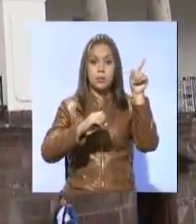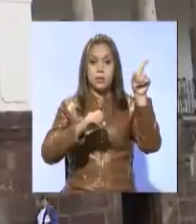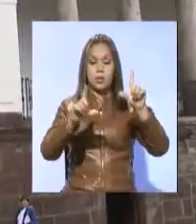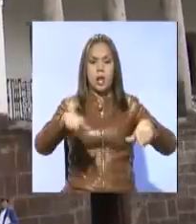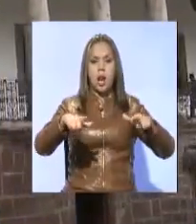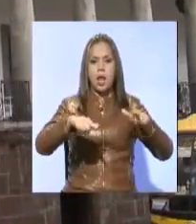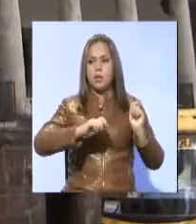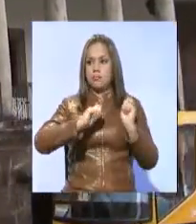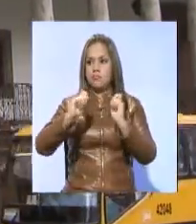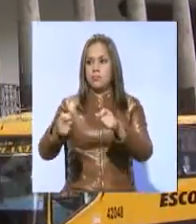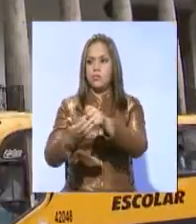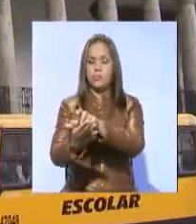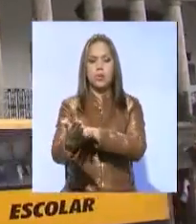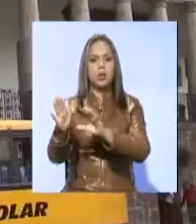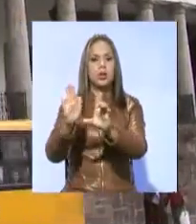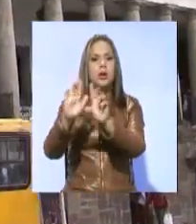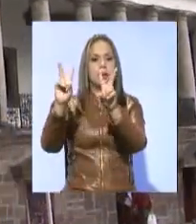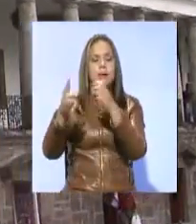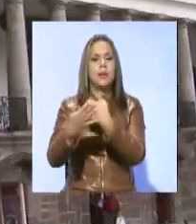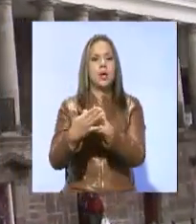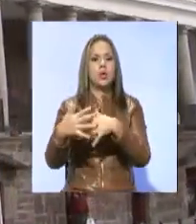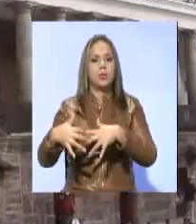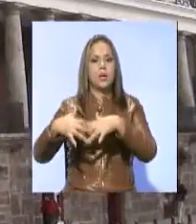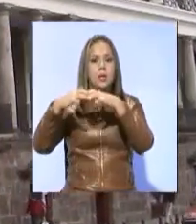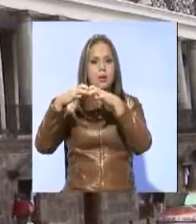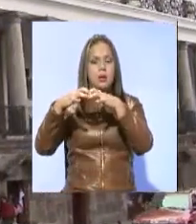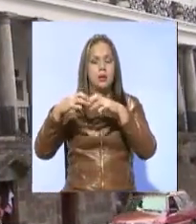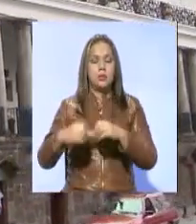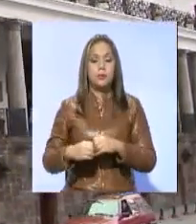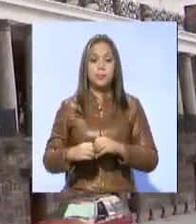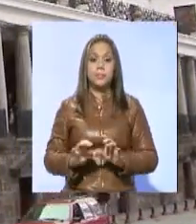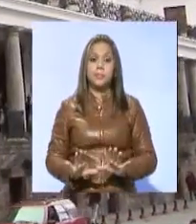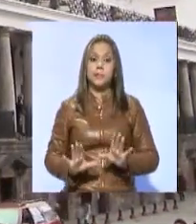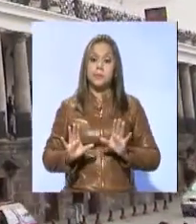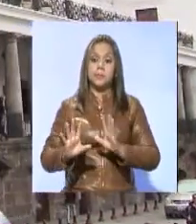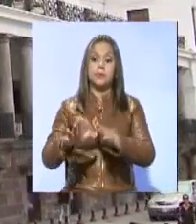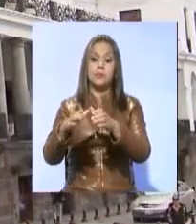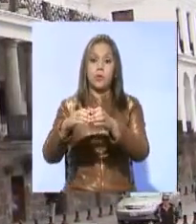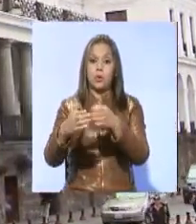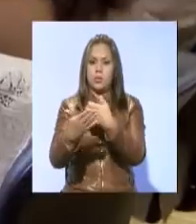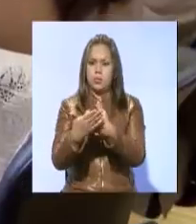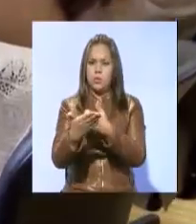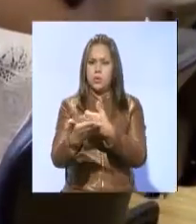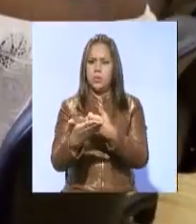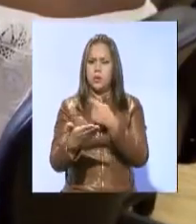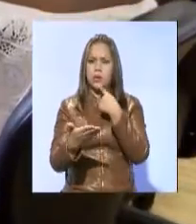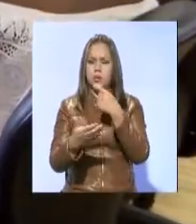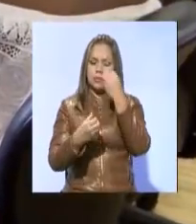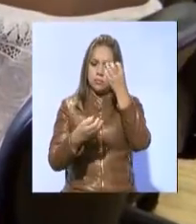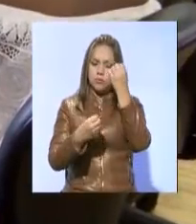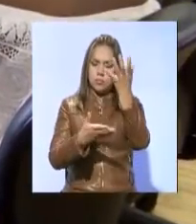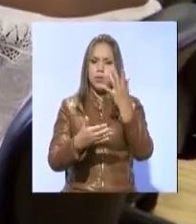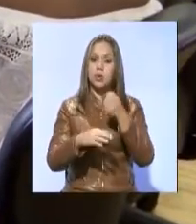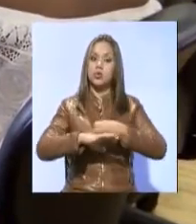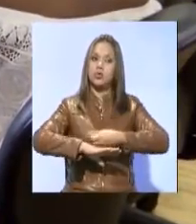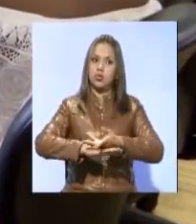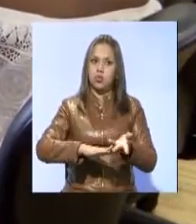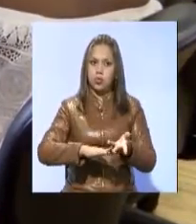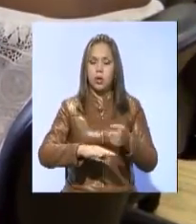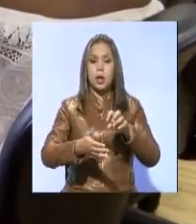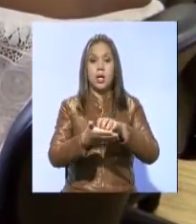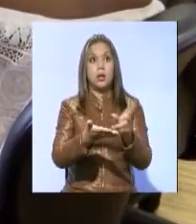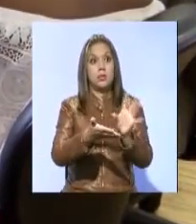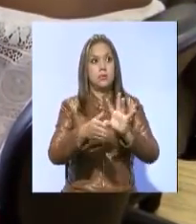el Ejecutivo al proyecto de ley para la reactivación económica. Sin embargo, la Comisión de Régimen Económico, en su informe, recomienda al Pleno